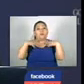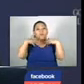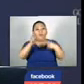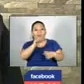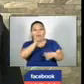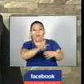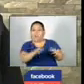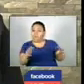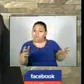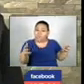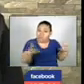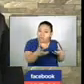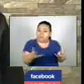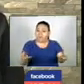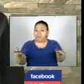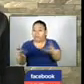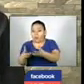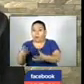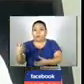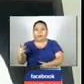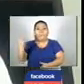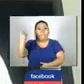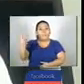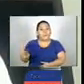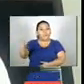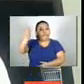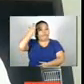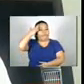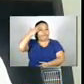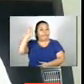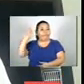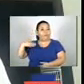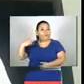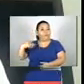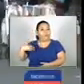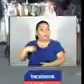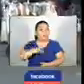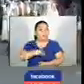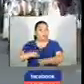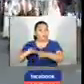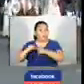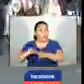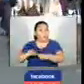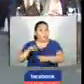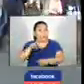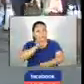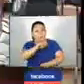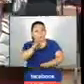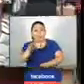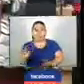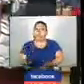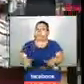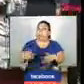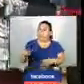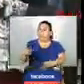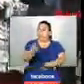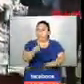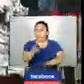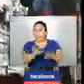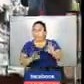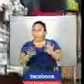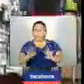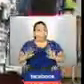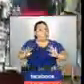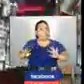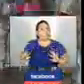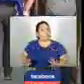se genere aglomeración de personas, varios expertos sostienen que el aumento de casos se condicionan porque algunas personas